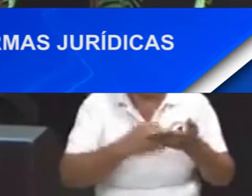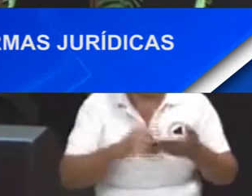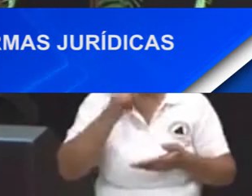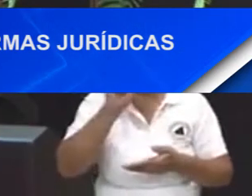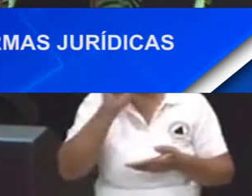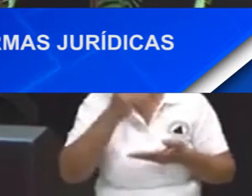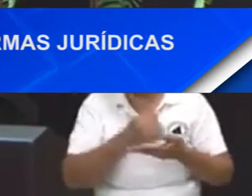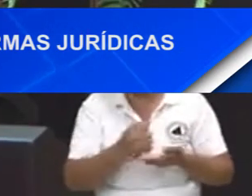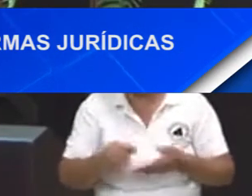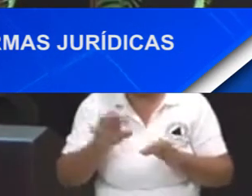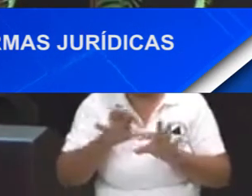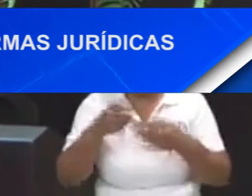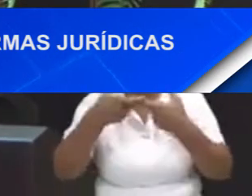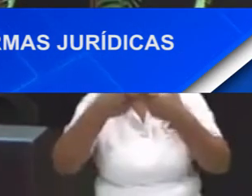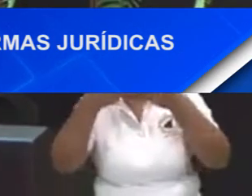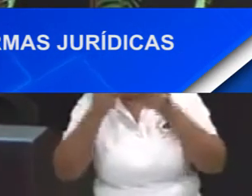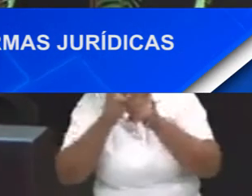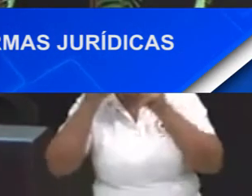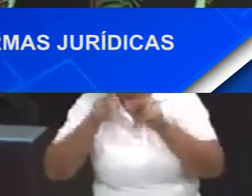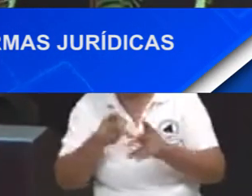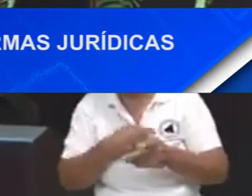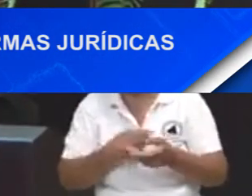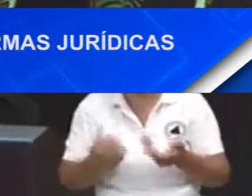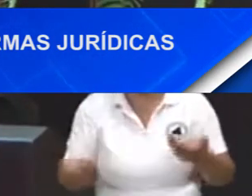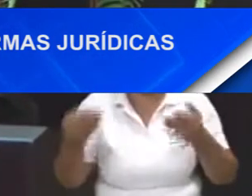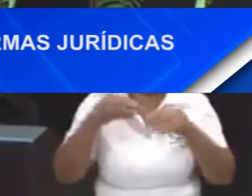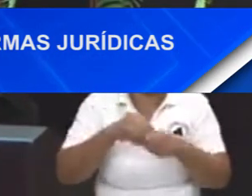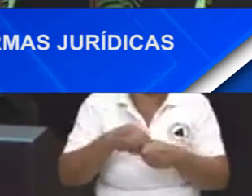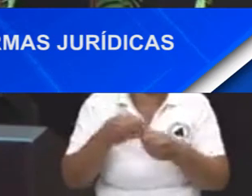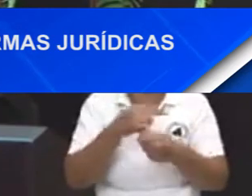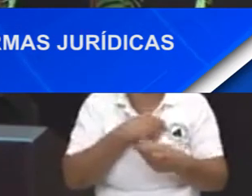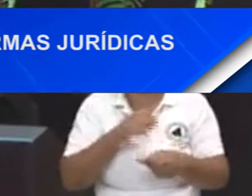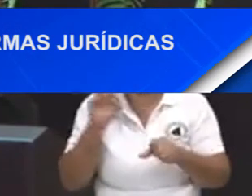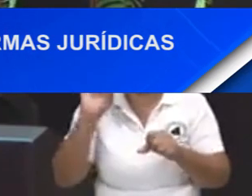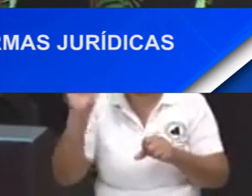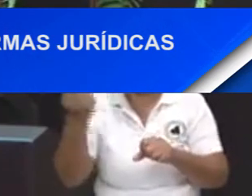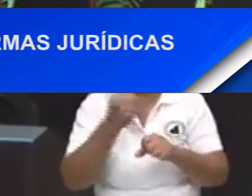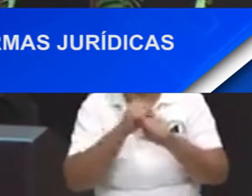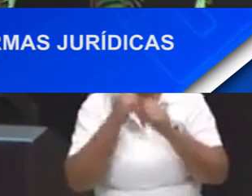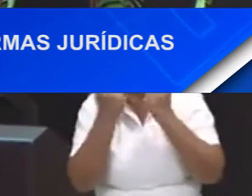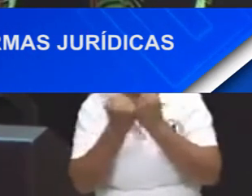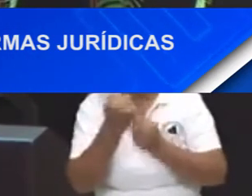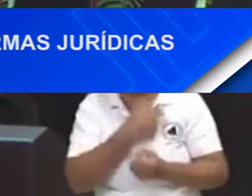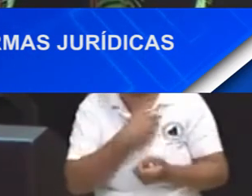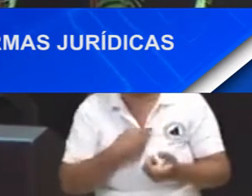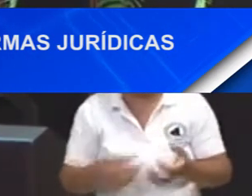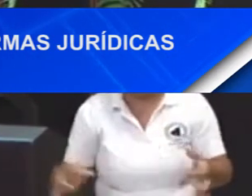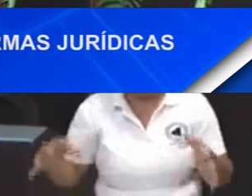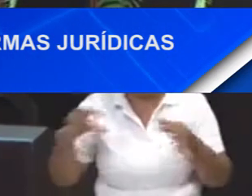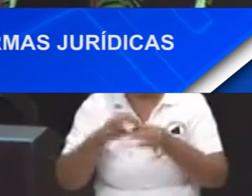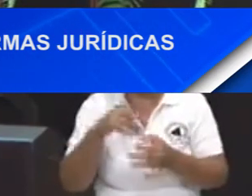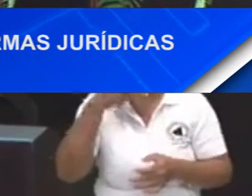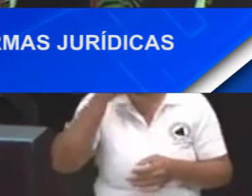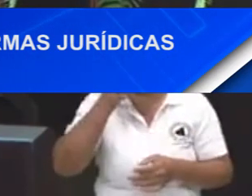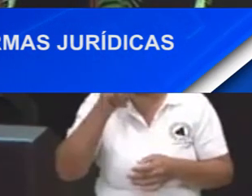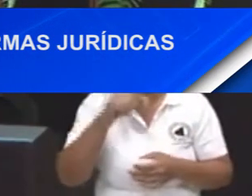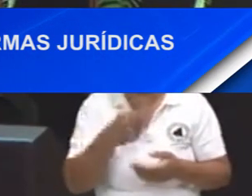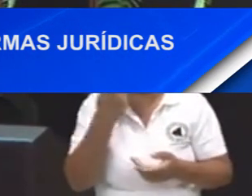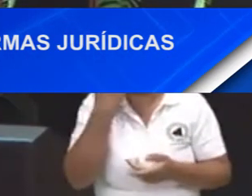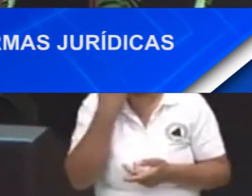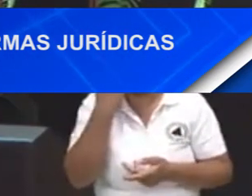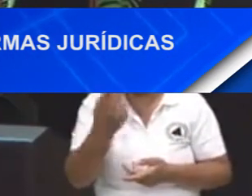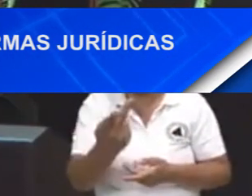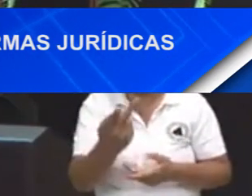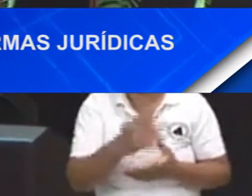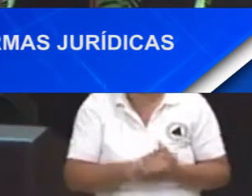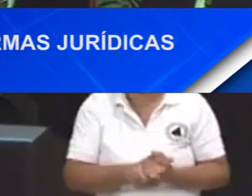técnica interinstitucional integrada con las instituciones del sistema de justicia penal